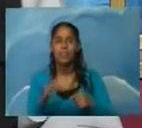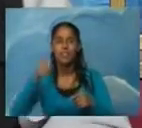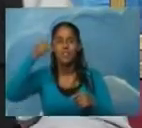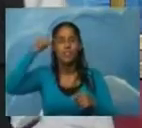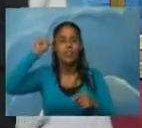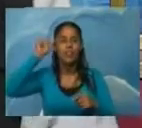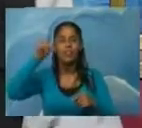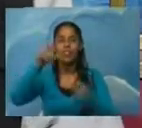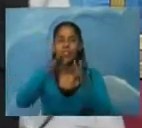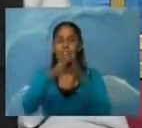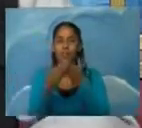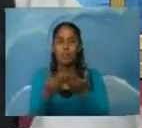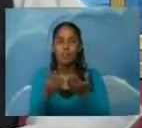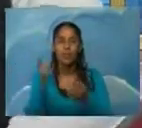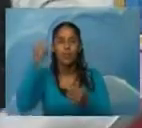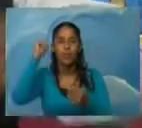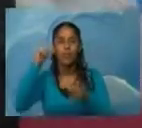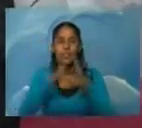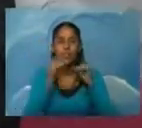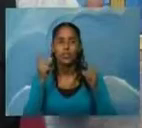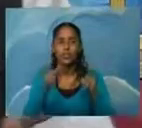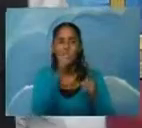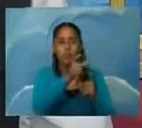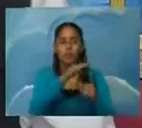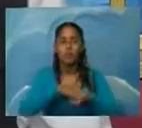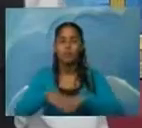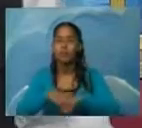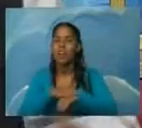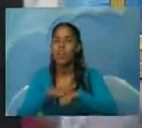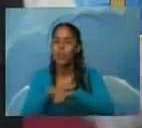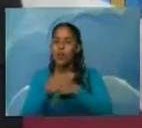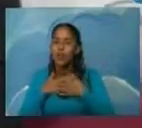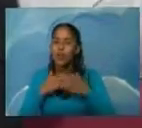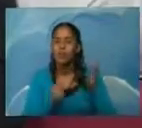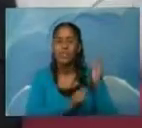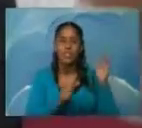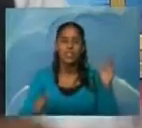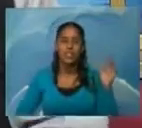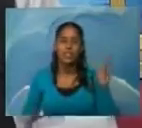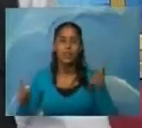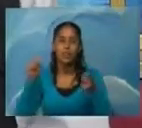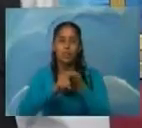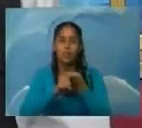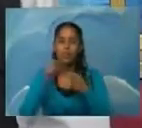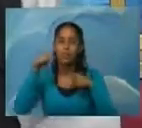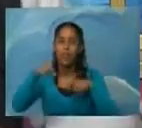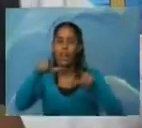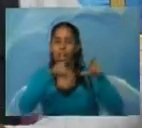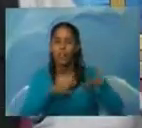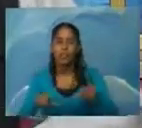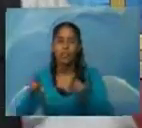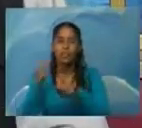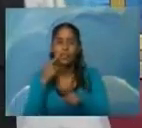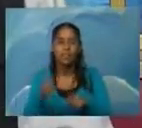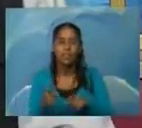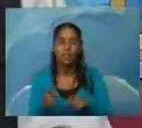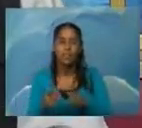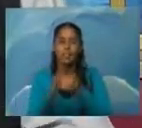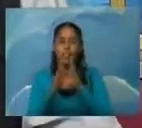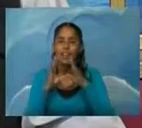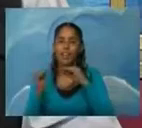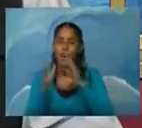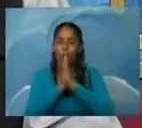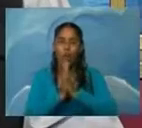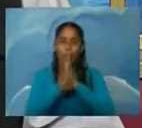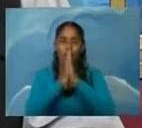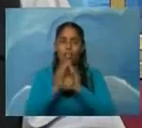de la palabra, me acordé de todo el mundo. Y yo decía, perdóname, Señor. La esposa mía se volvió otra vez donde estaba, entonces empezó a orar conmigo.